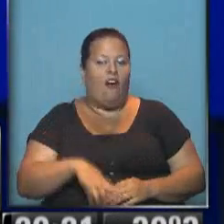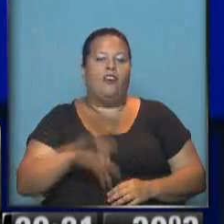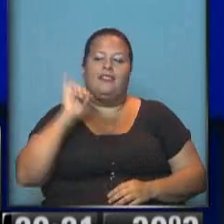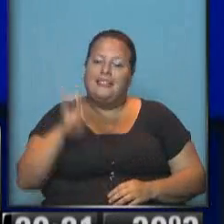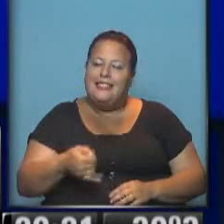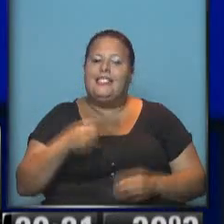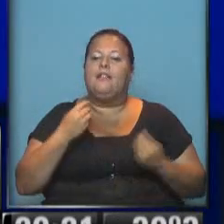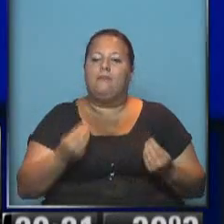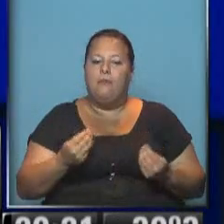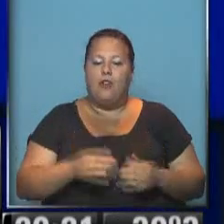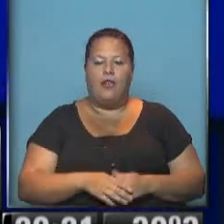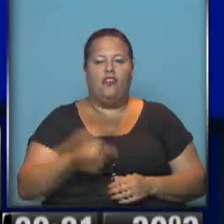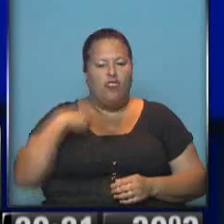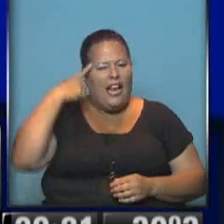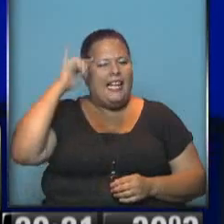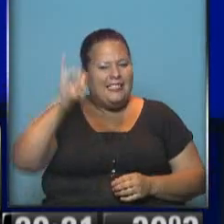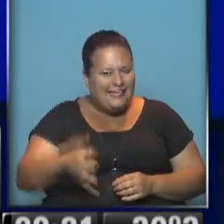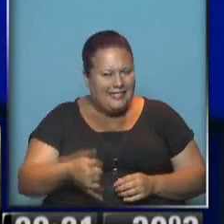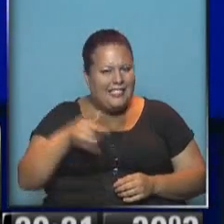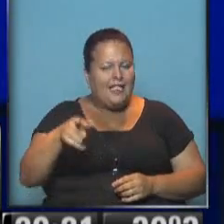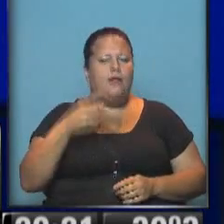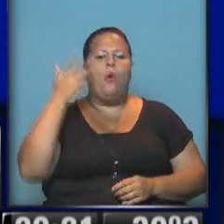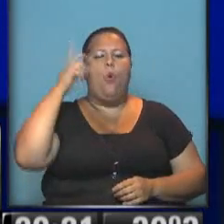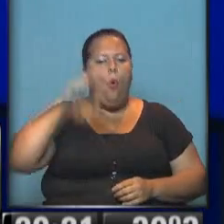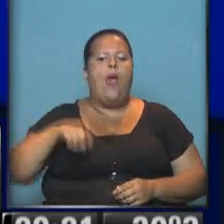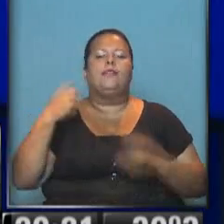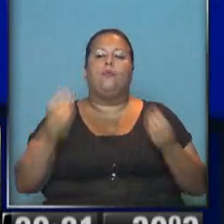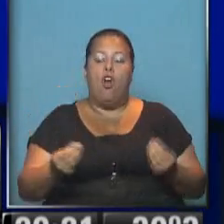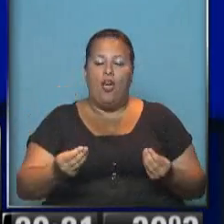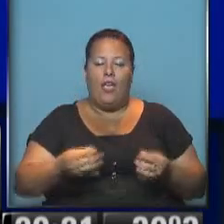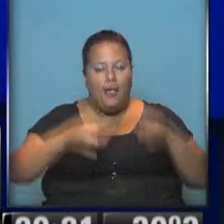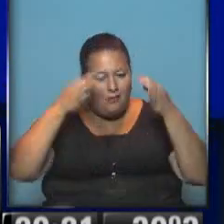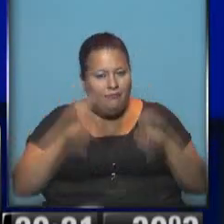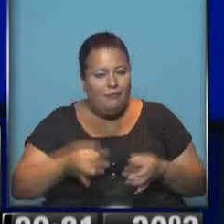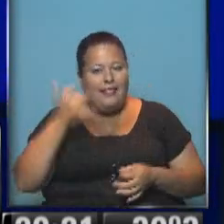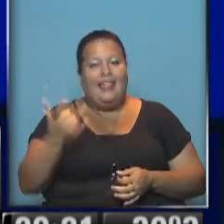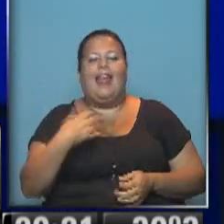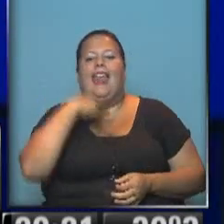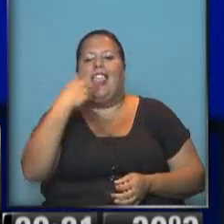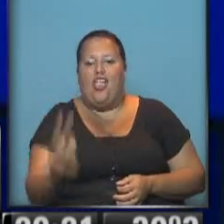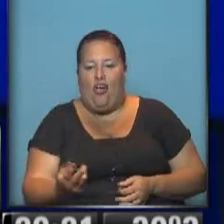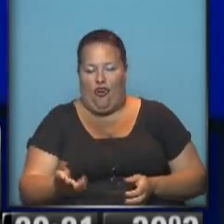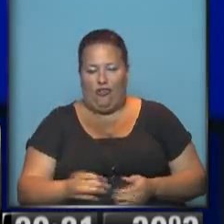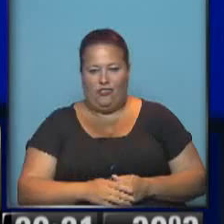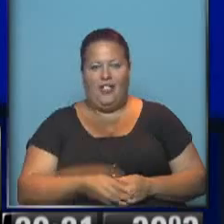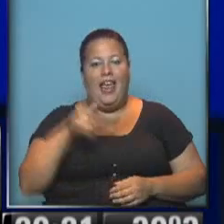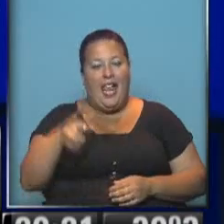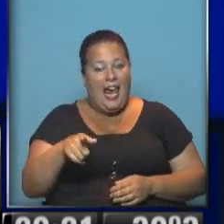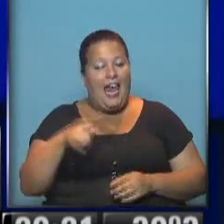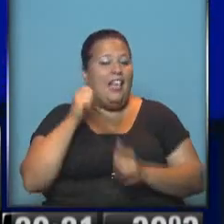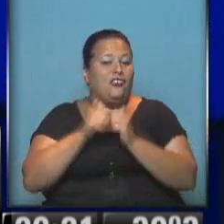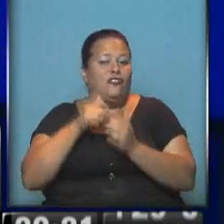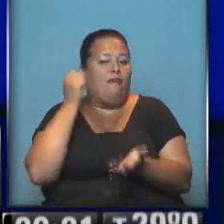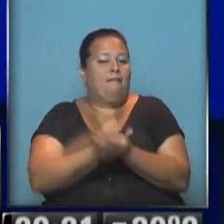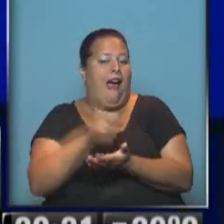que sí, que creo que lo va a hacer Ercolini porque realmente es padre de hijos. Él está haciendo